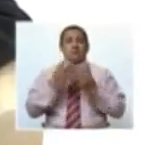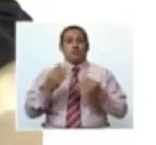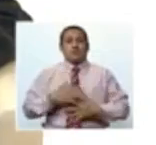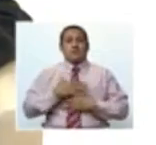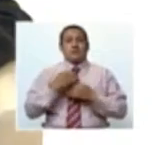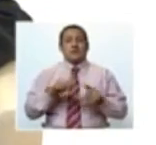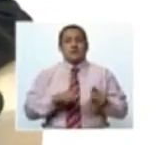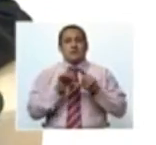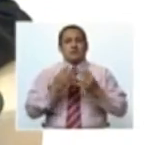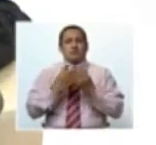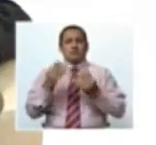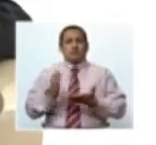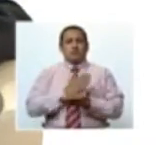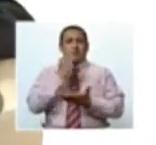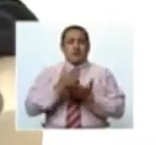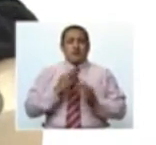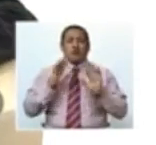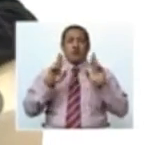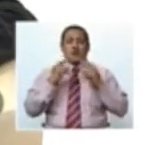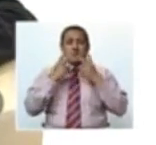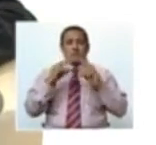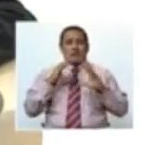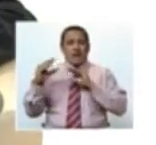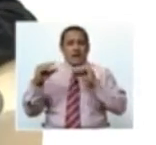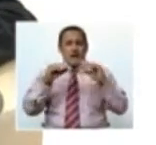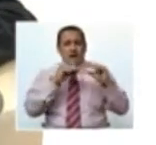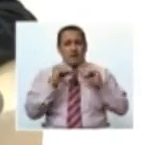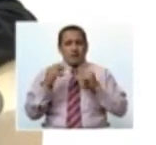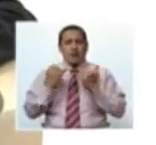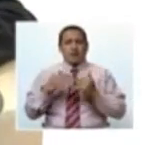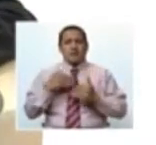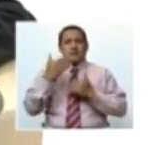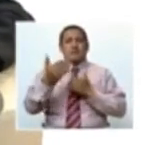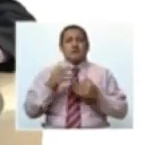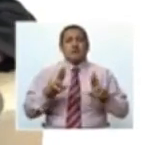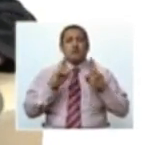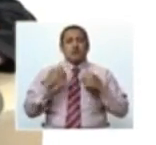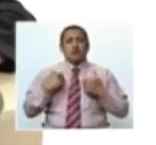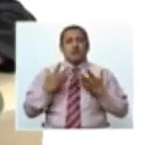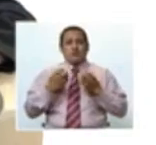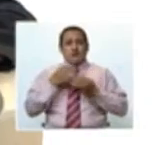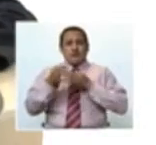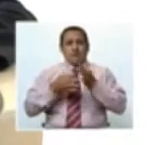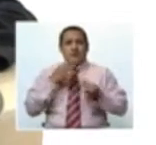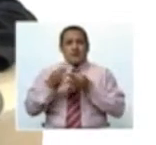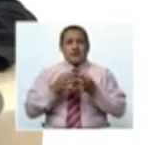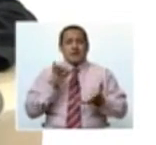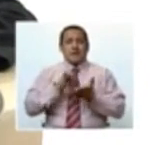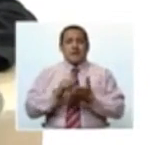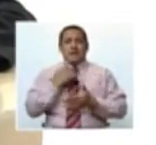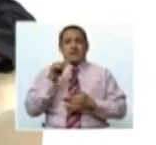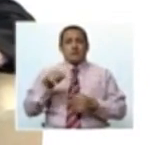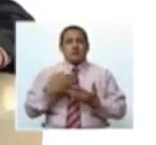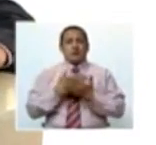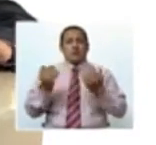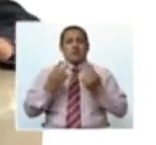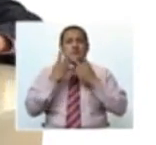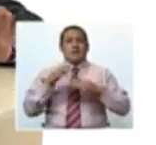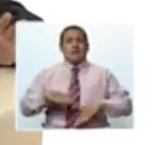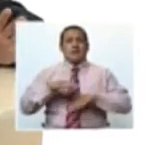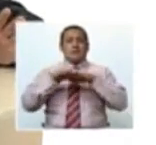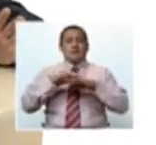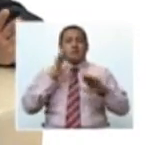tema muy interesante y a la vez muy polémico. Vamos a tener oportunidad de desmenuzarlo en los bloques siguientes, pero sí que quisiera advertir que es uno de esos